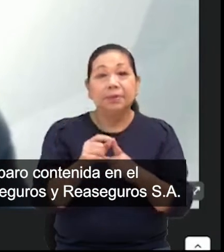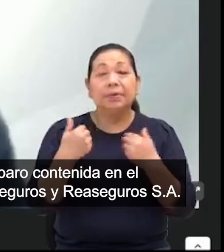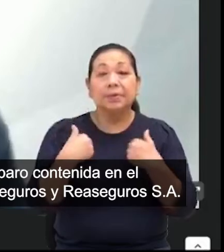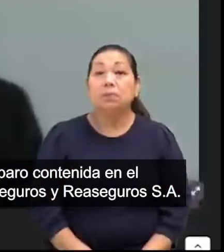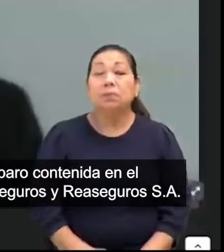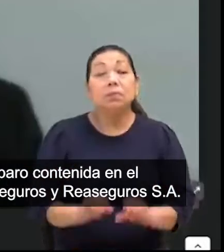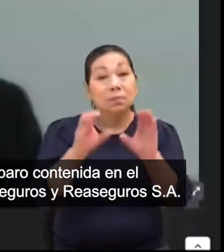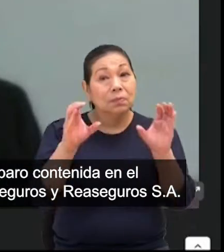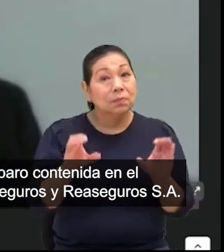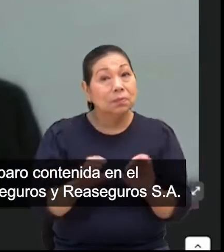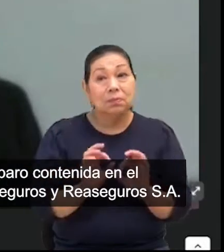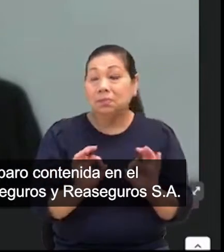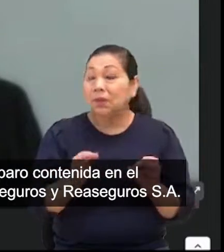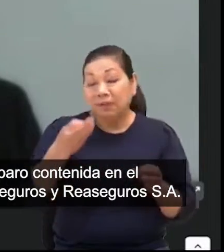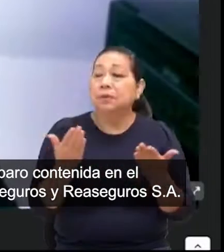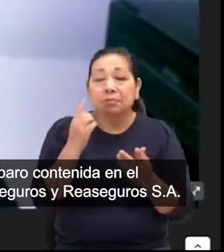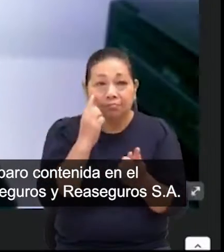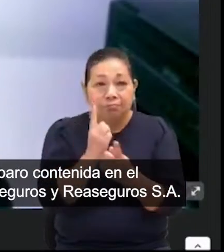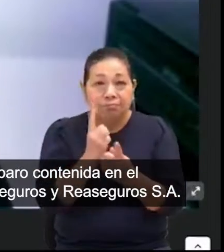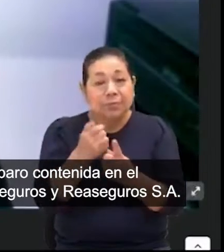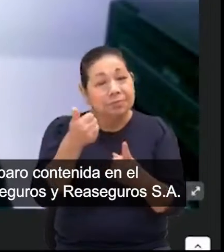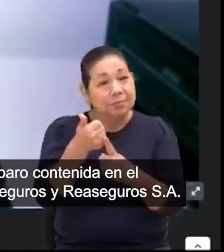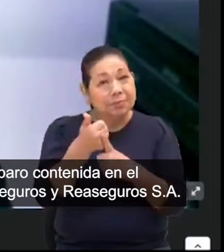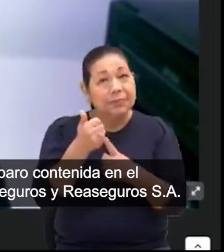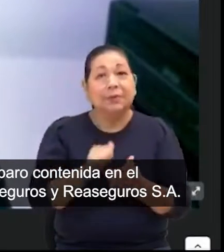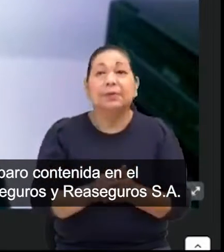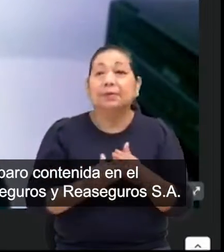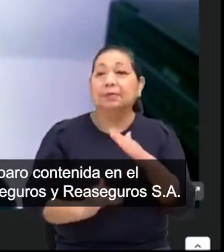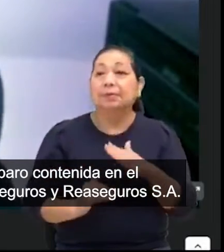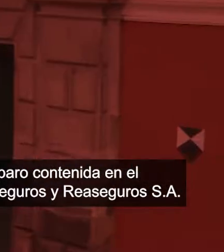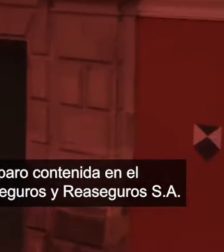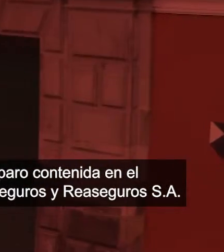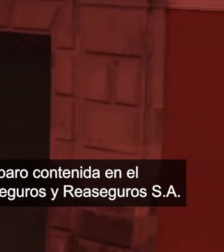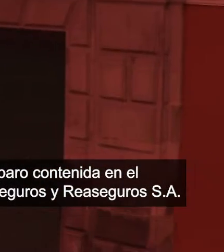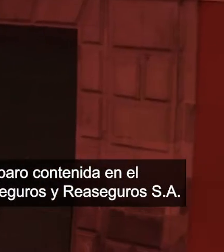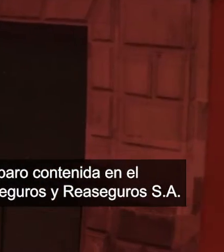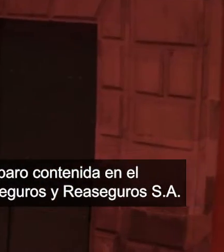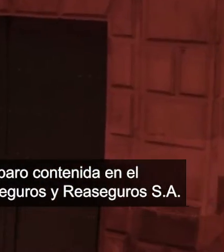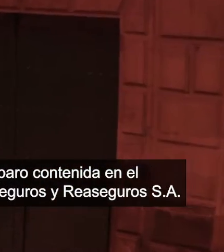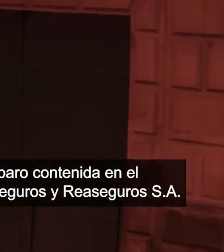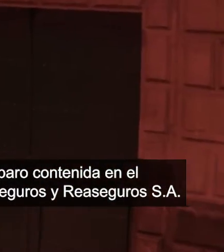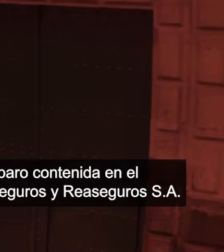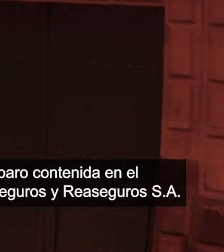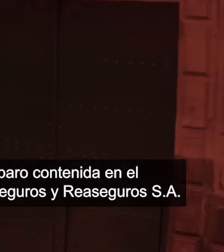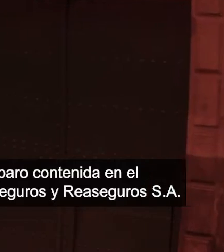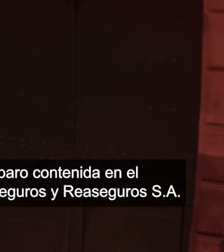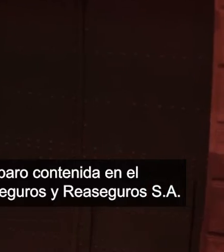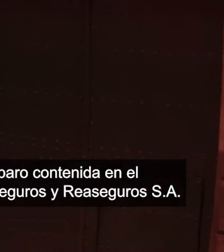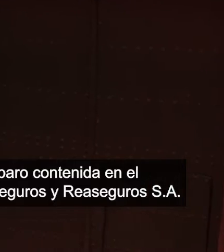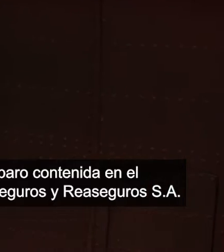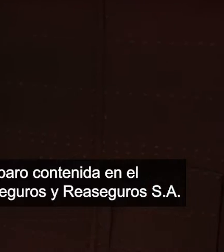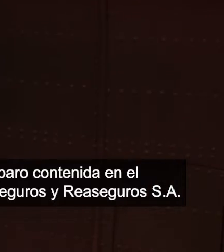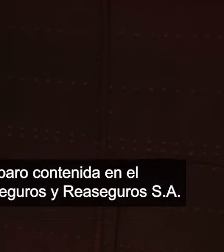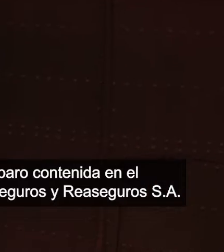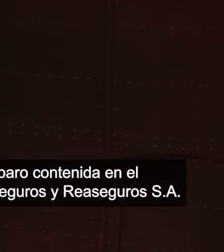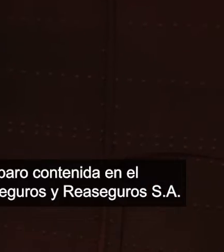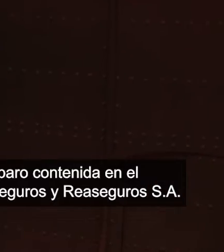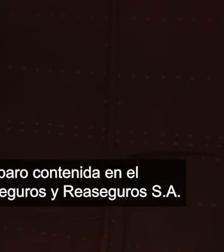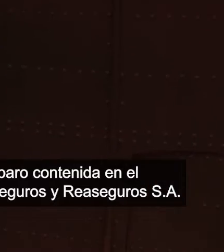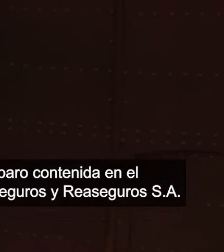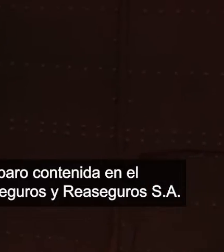hallarirurqa chunka achikyaypacha, amparo mañakuywan. Iskay waranja chunka iskunniyuq watapa, pichqapachak chunka